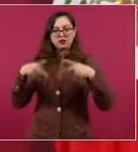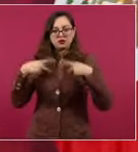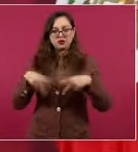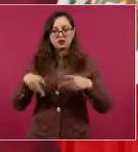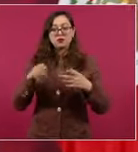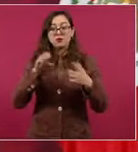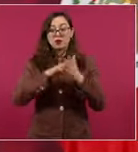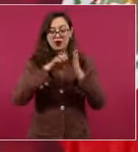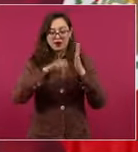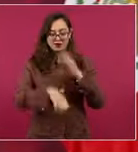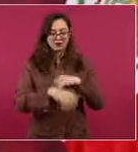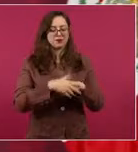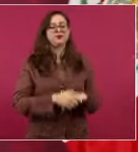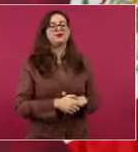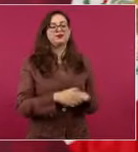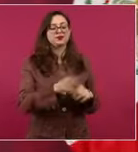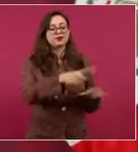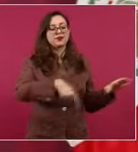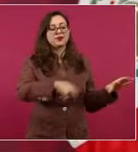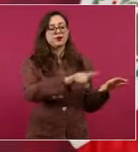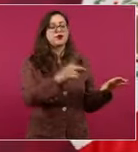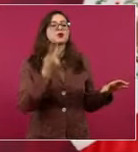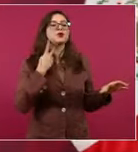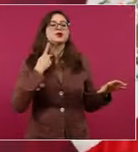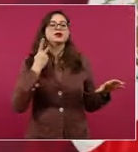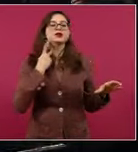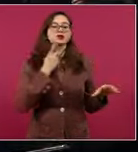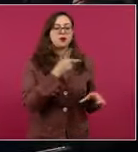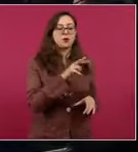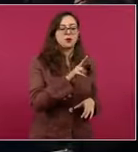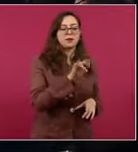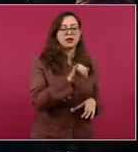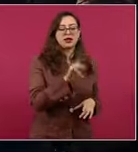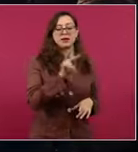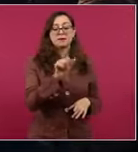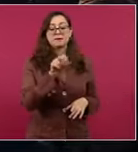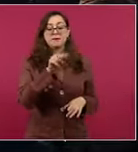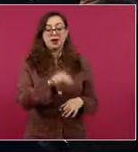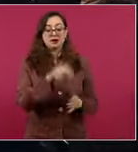FOAPROA en el Congreso, el PRI y el PAN.